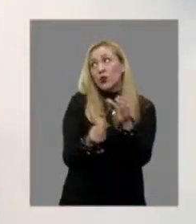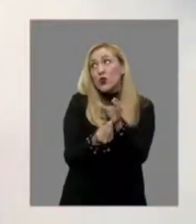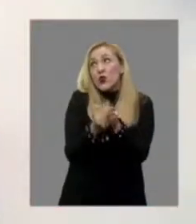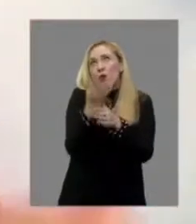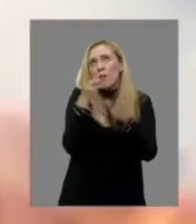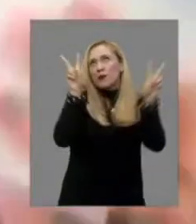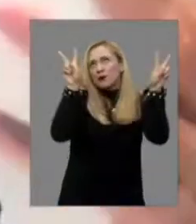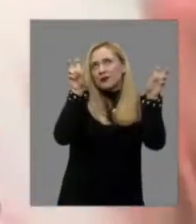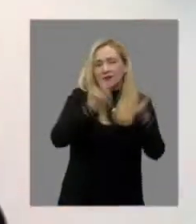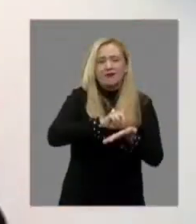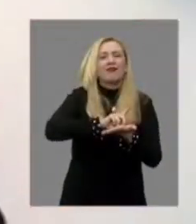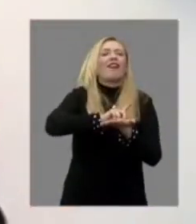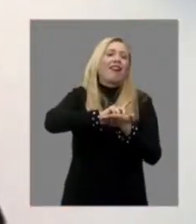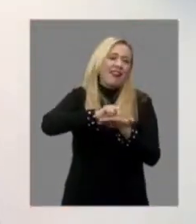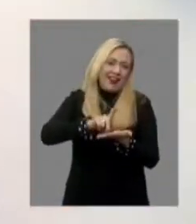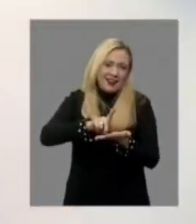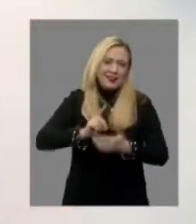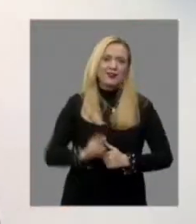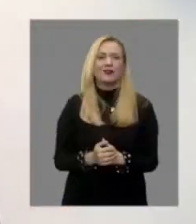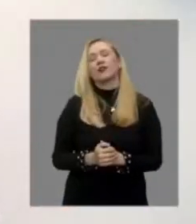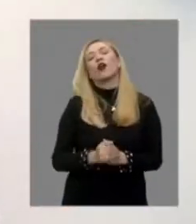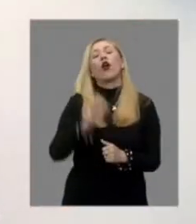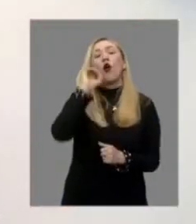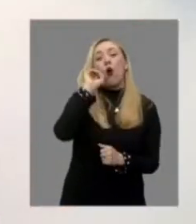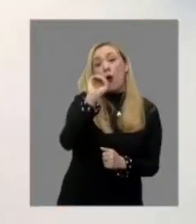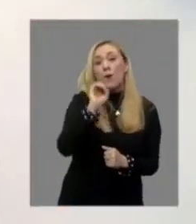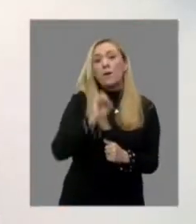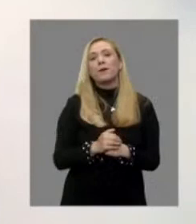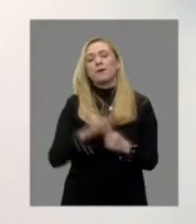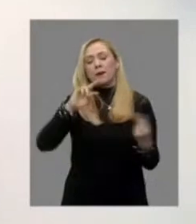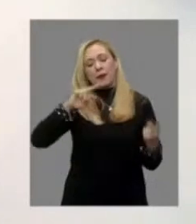derechos o derechos que se